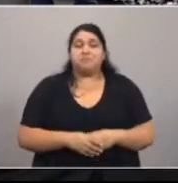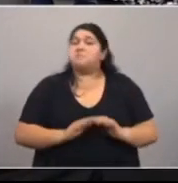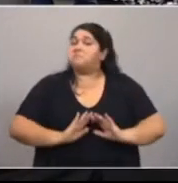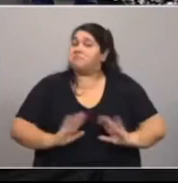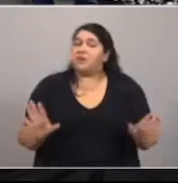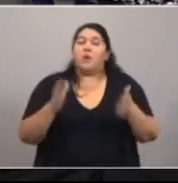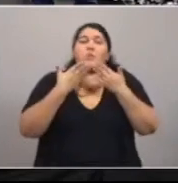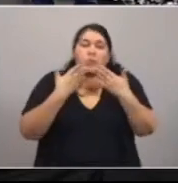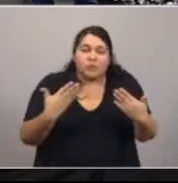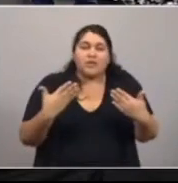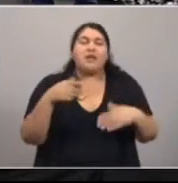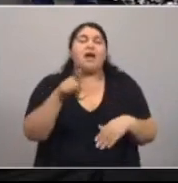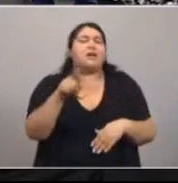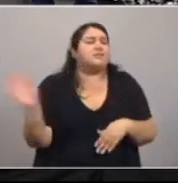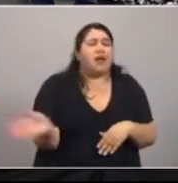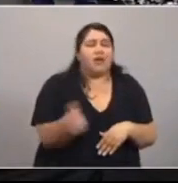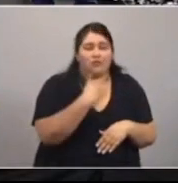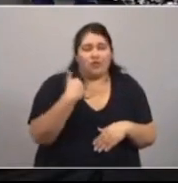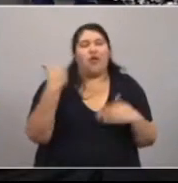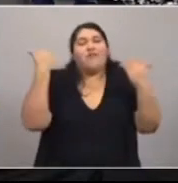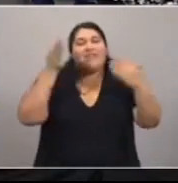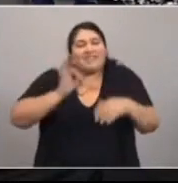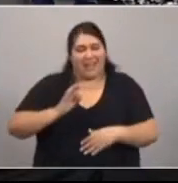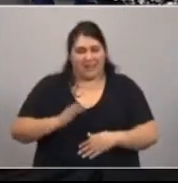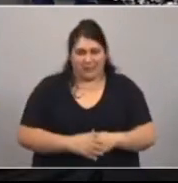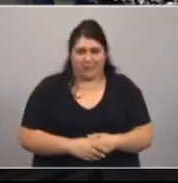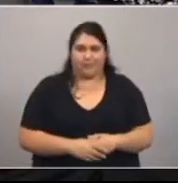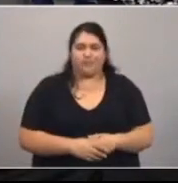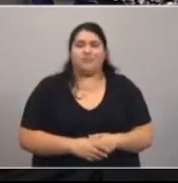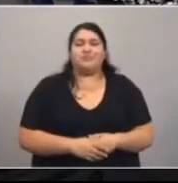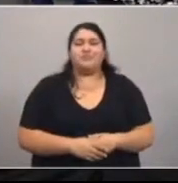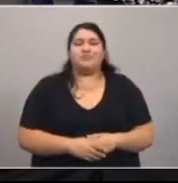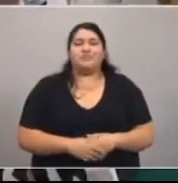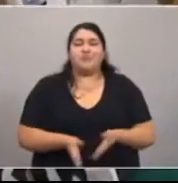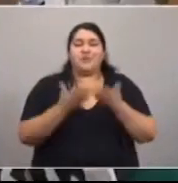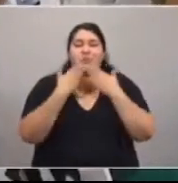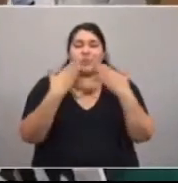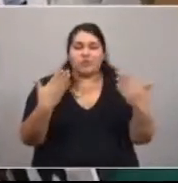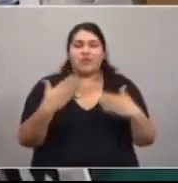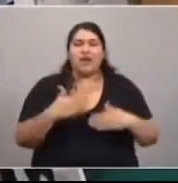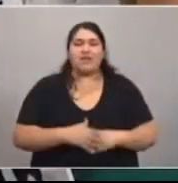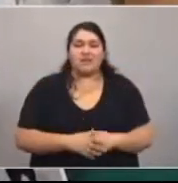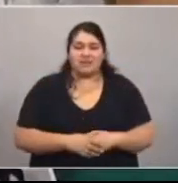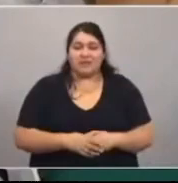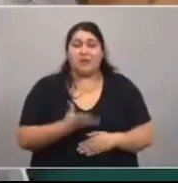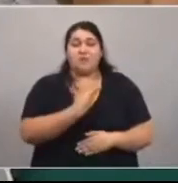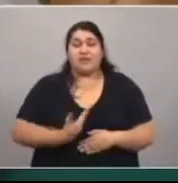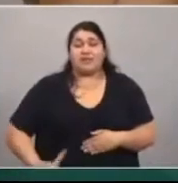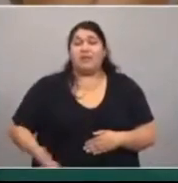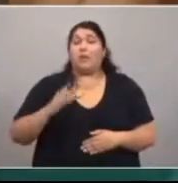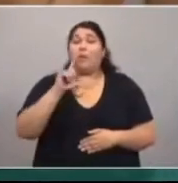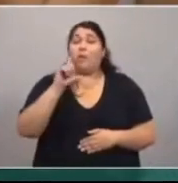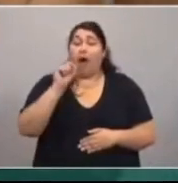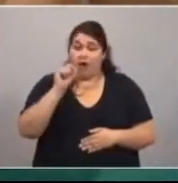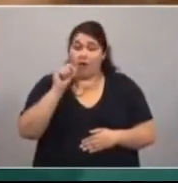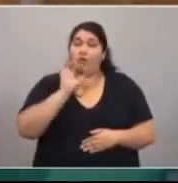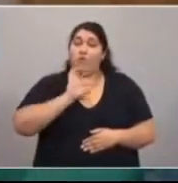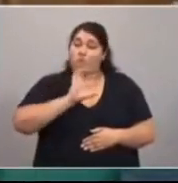año. Muchas gracias, Juan Cuatromo, presidente de nuestro Banco Provincia de Buenos Aires.